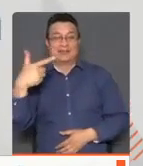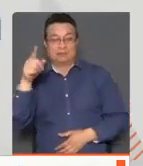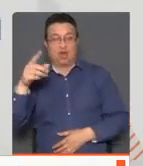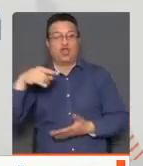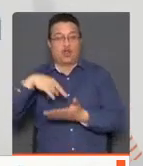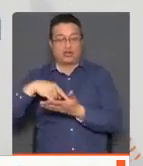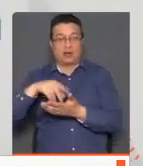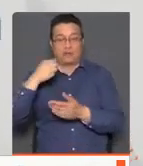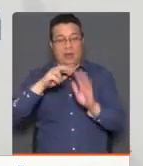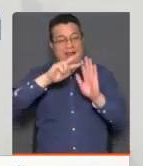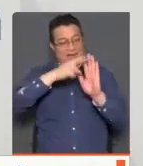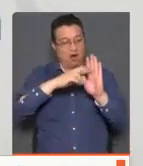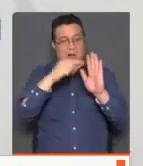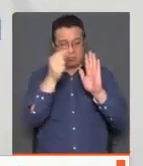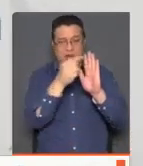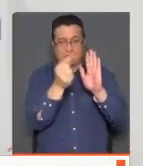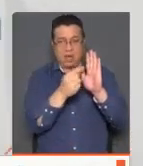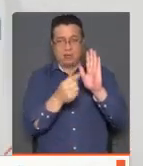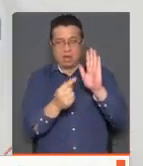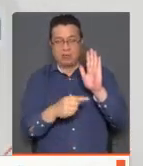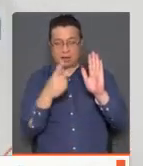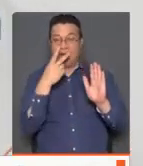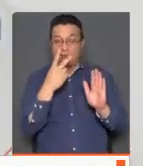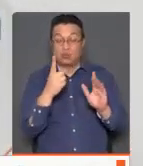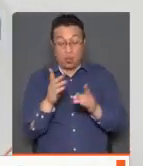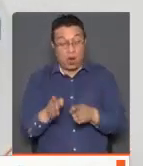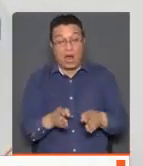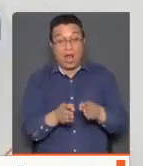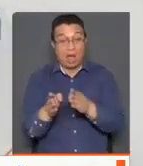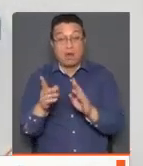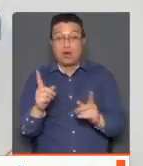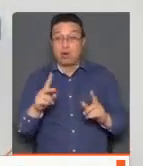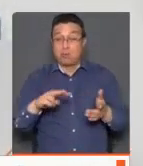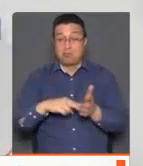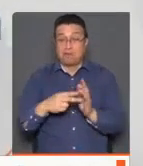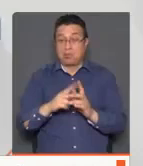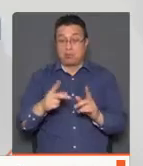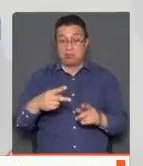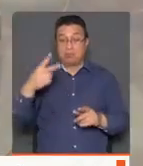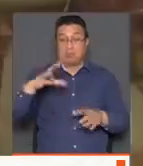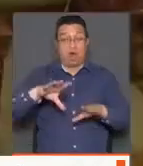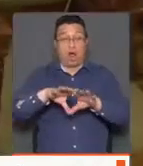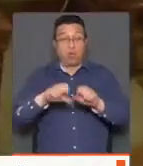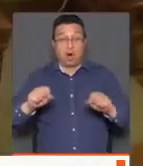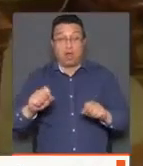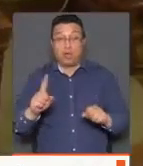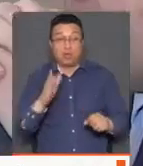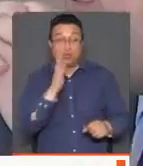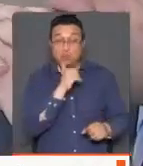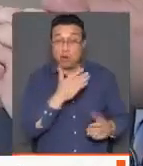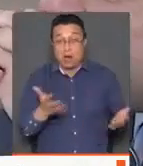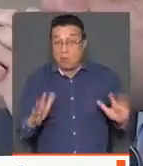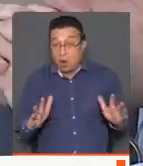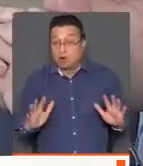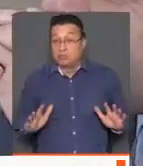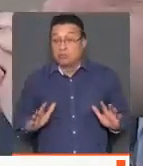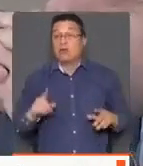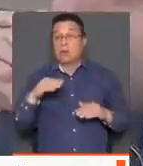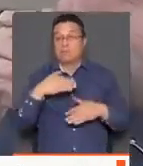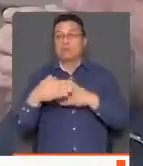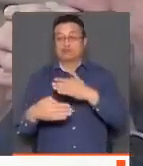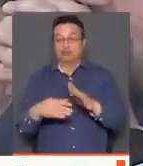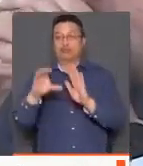reforma por reforma. Es una alternativa y no dramatizaría que no lleguemos a un acuerdo. El proceso constituyente vive